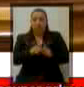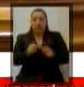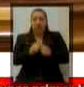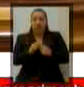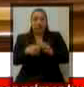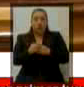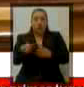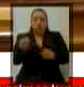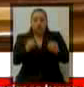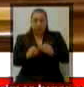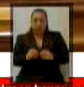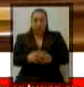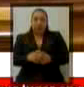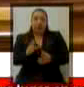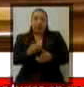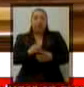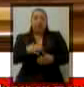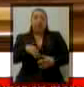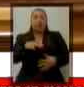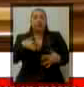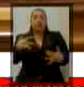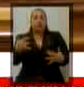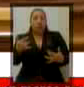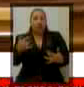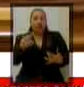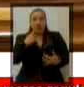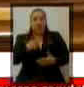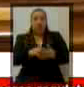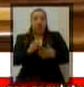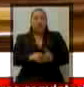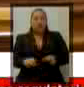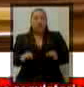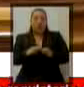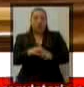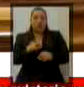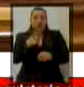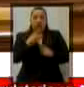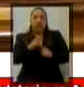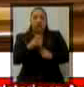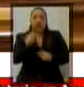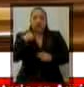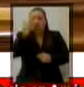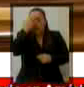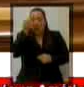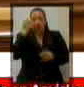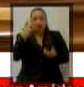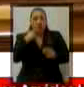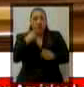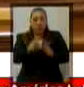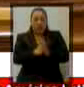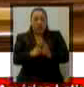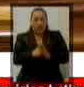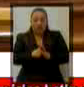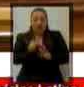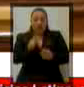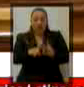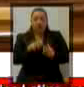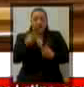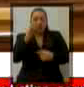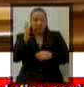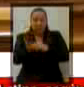componente espiritual. Así que lo importante es que ustedes graben. Olvídense el cuadradito eso, porque hasta a mí me